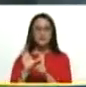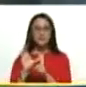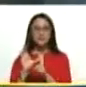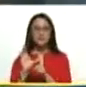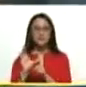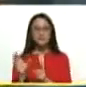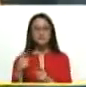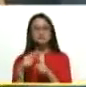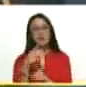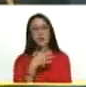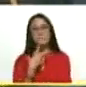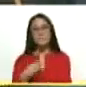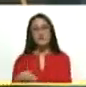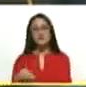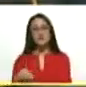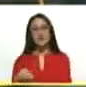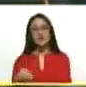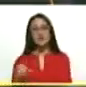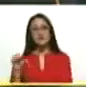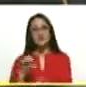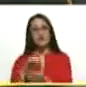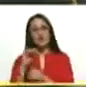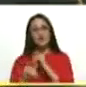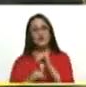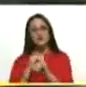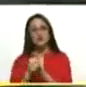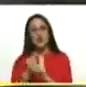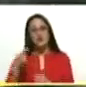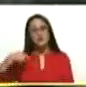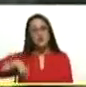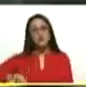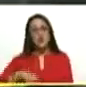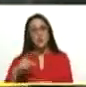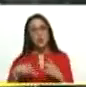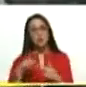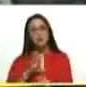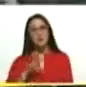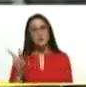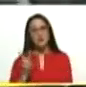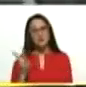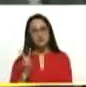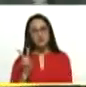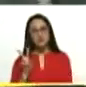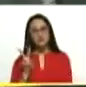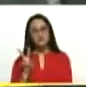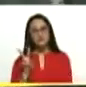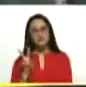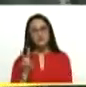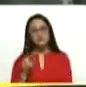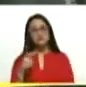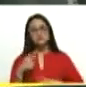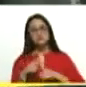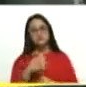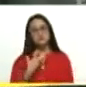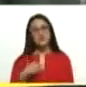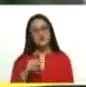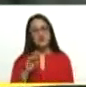al presidente del Centro Internacional de Inversiones Productivas de Venezuela, al presidente